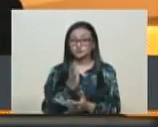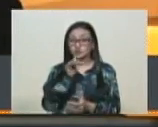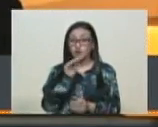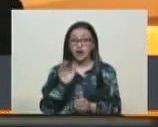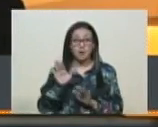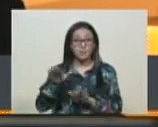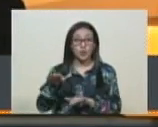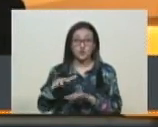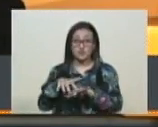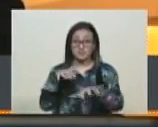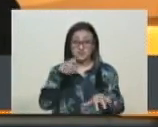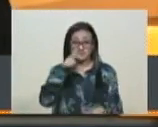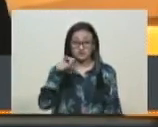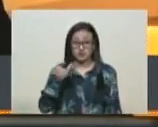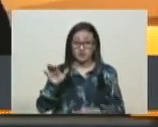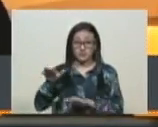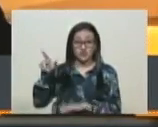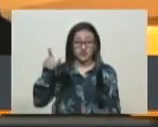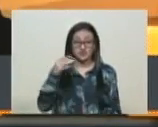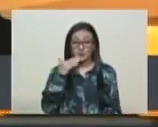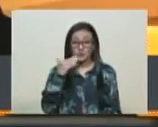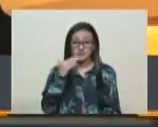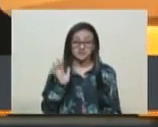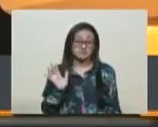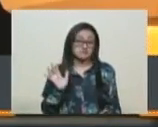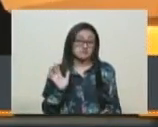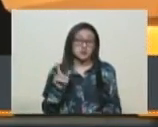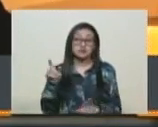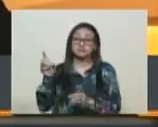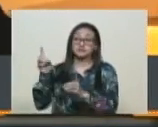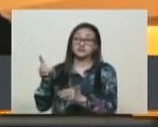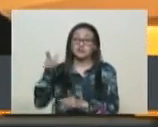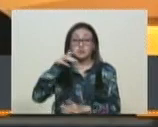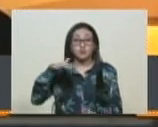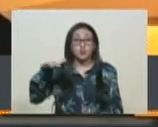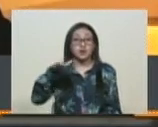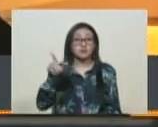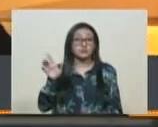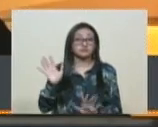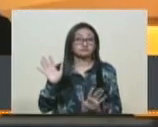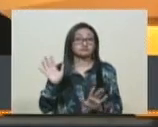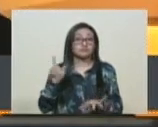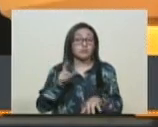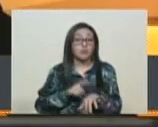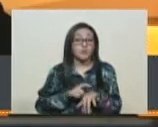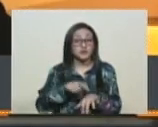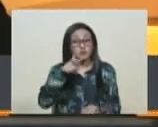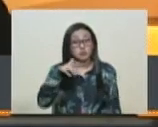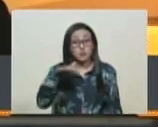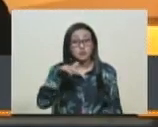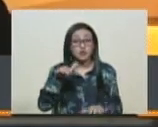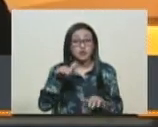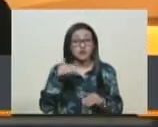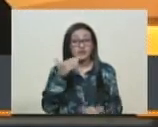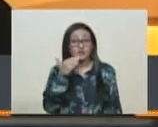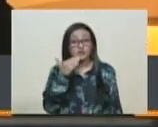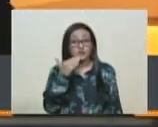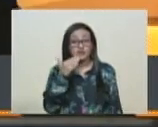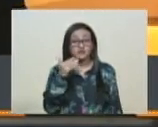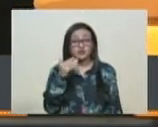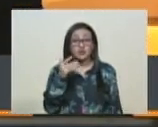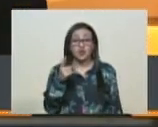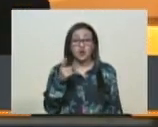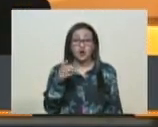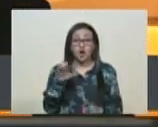popular. Pero es el principio de autodeterminación de los pueblos. Ya llegará el momento cuando el pueblo de los Estados Unidos acuda a